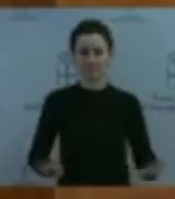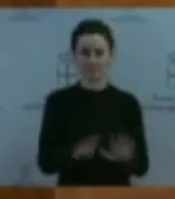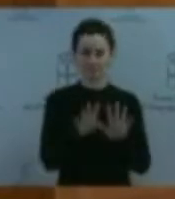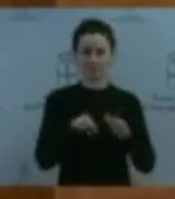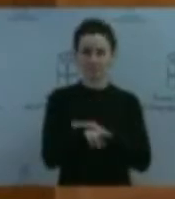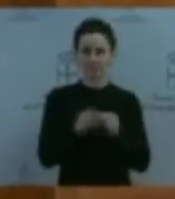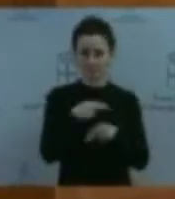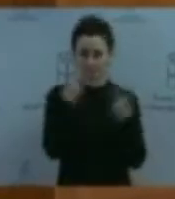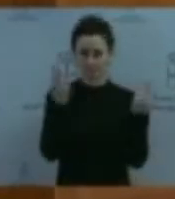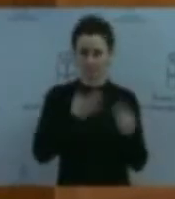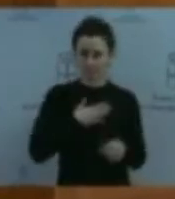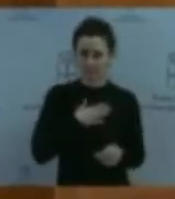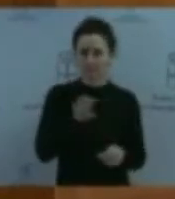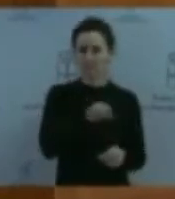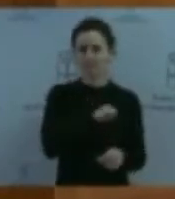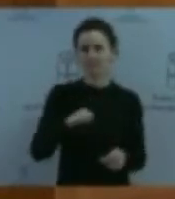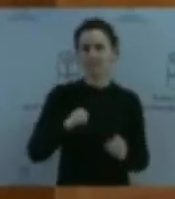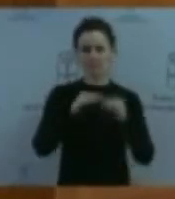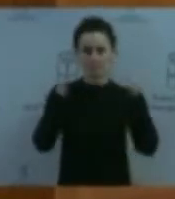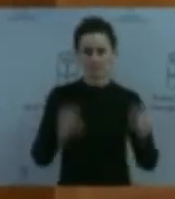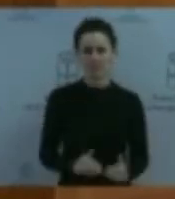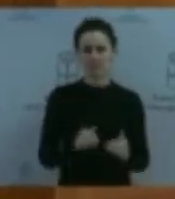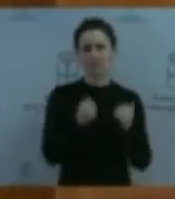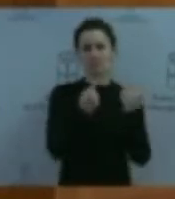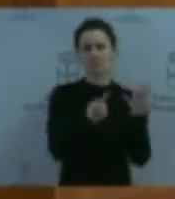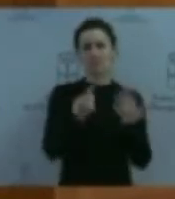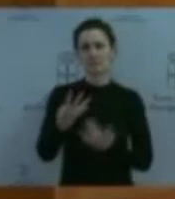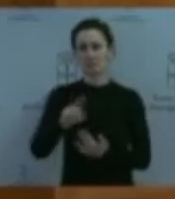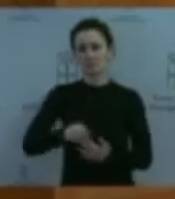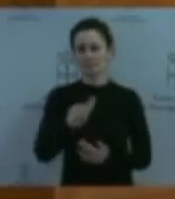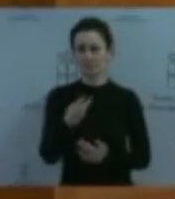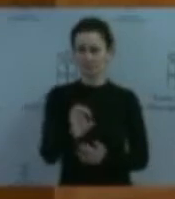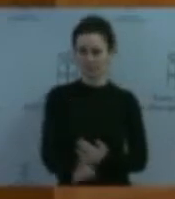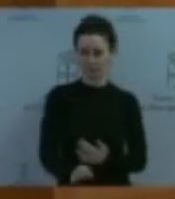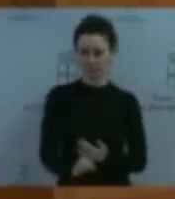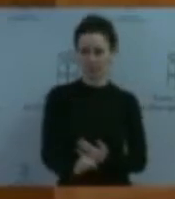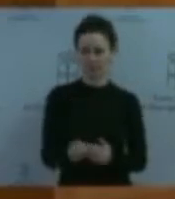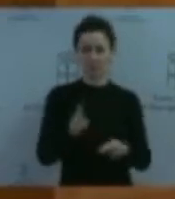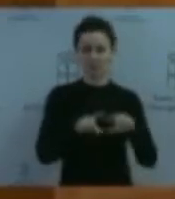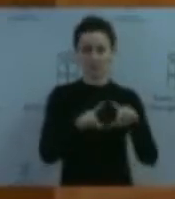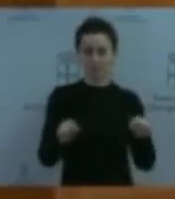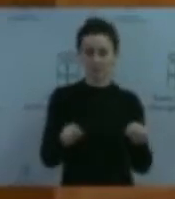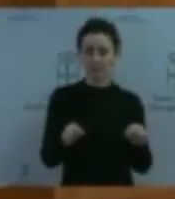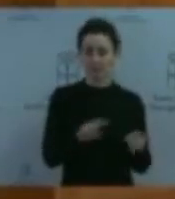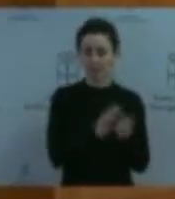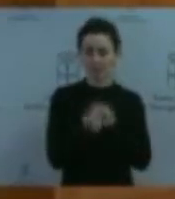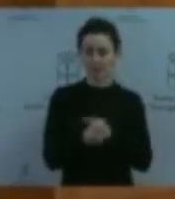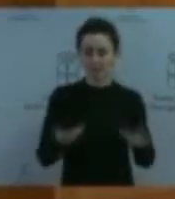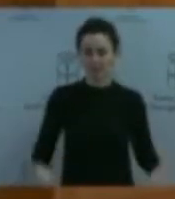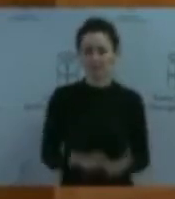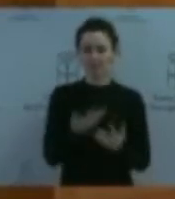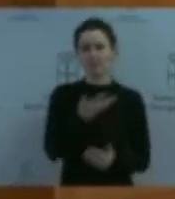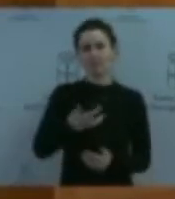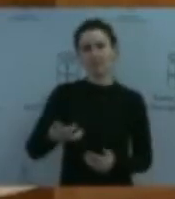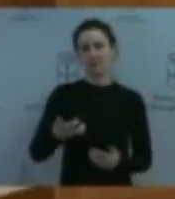en un 64,20%. El Principado de Asturias ha pasado de promover alrededor de 500 viviendas públicas al año entre